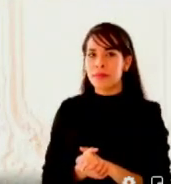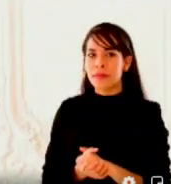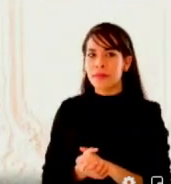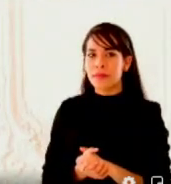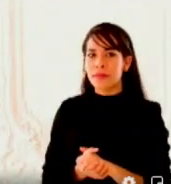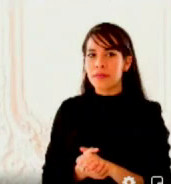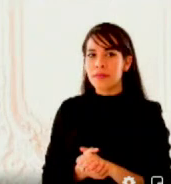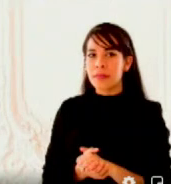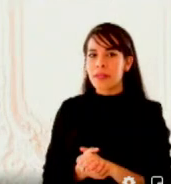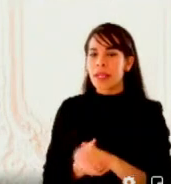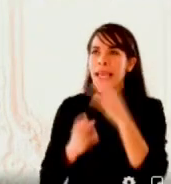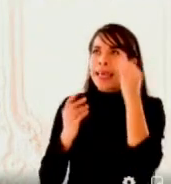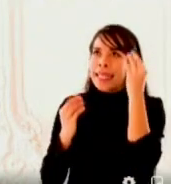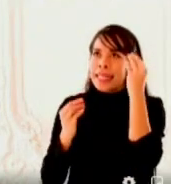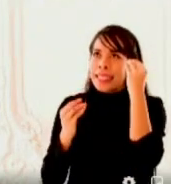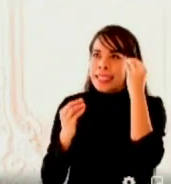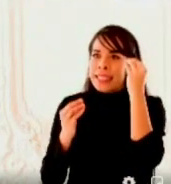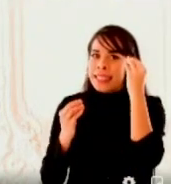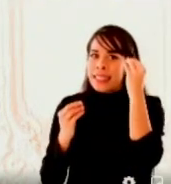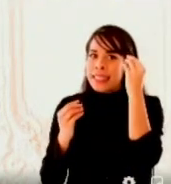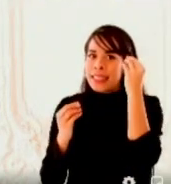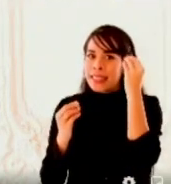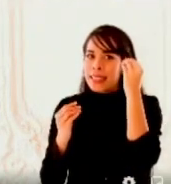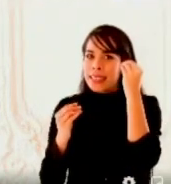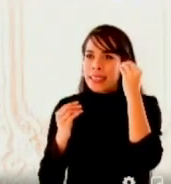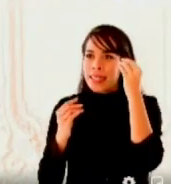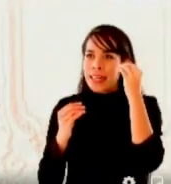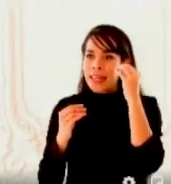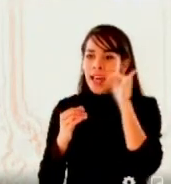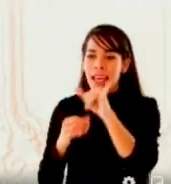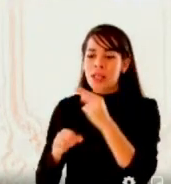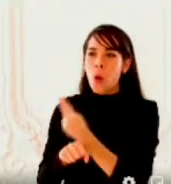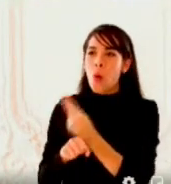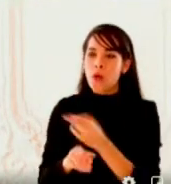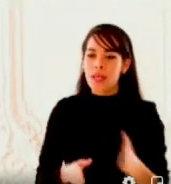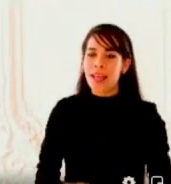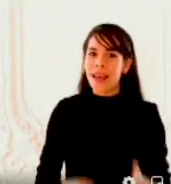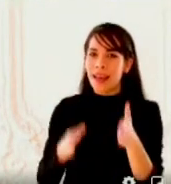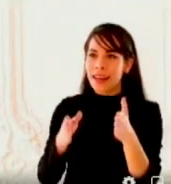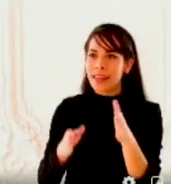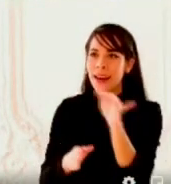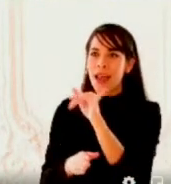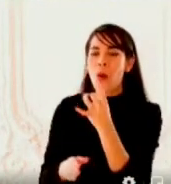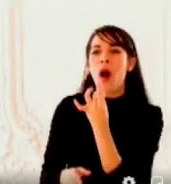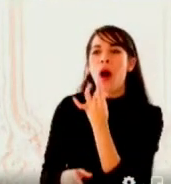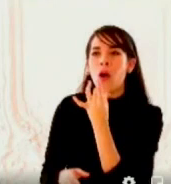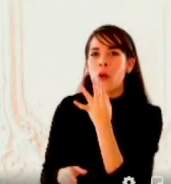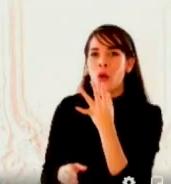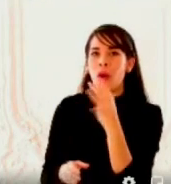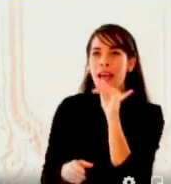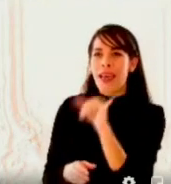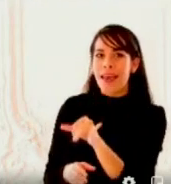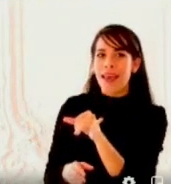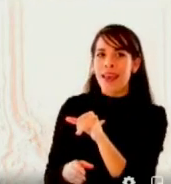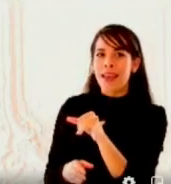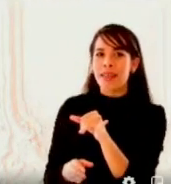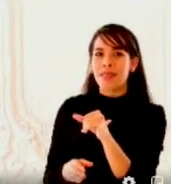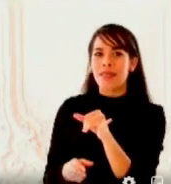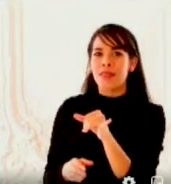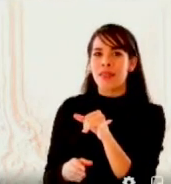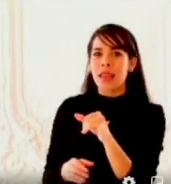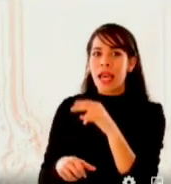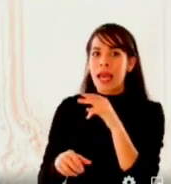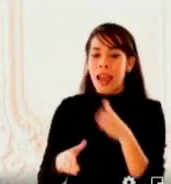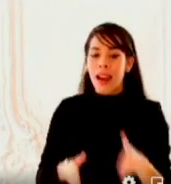Mofles, que son ilegales para todos los efectos, pero tiene malvete, o sea, tiene permiso con transitar en Puerto